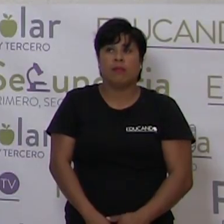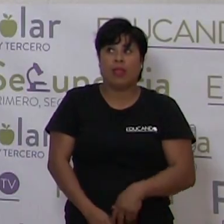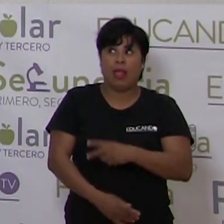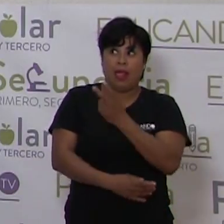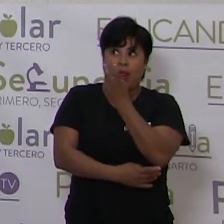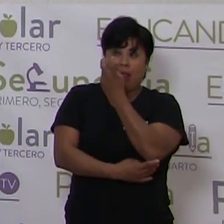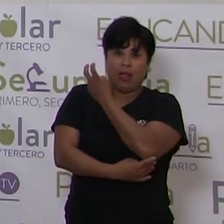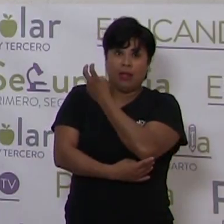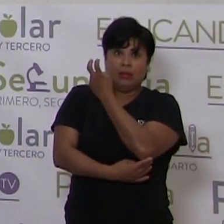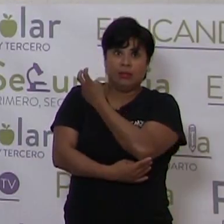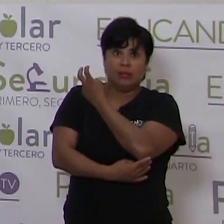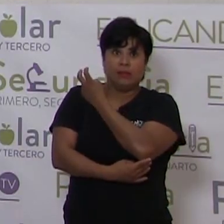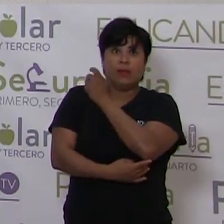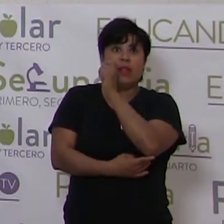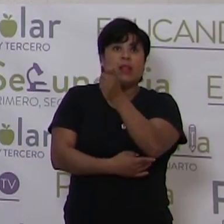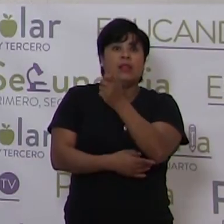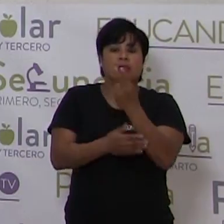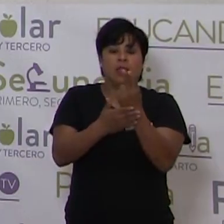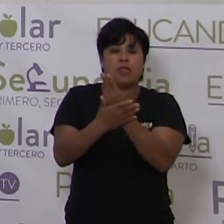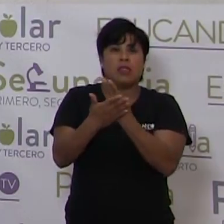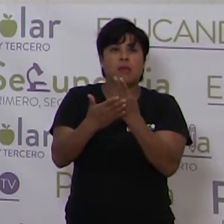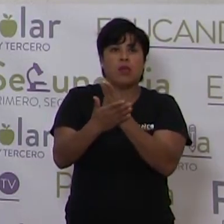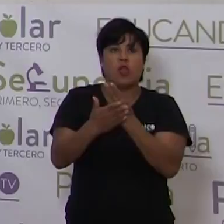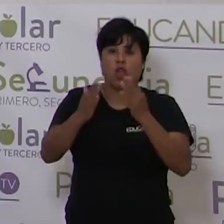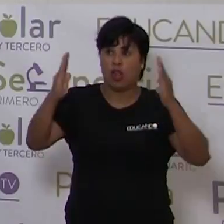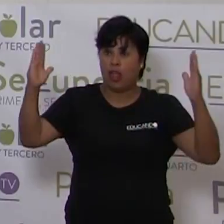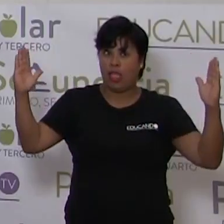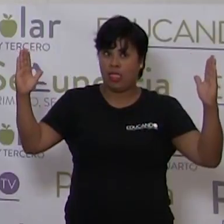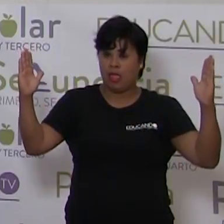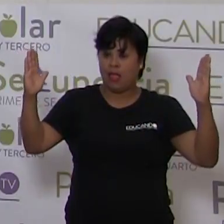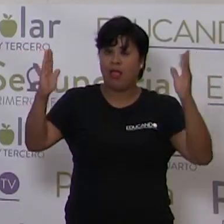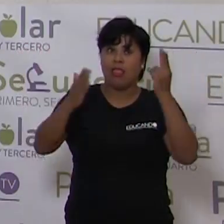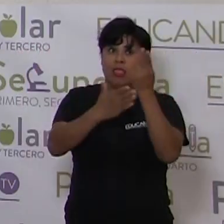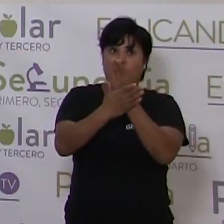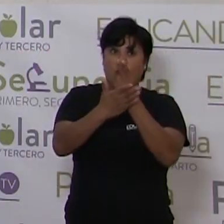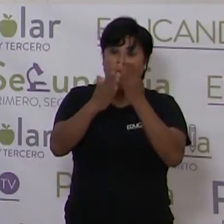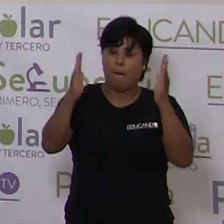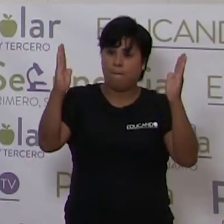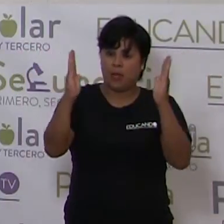Este es un dibujo grande y un dibujo pequeño,